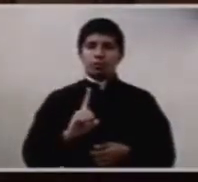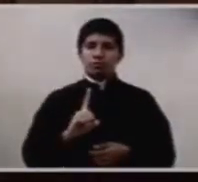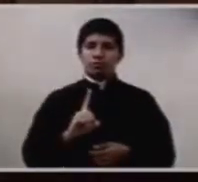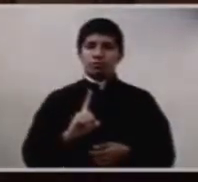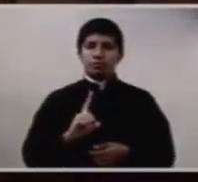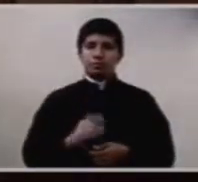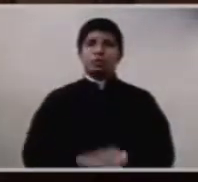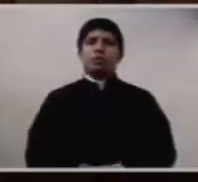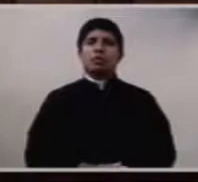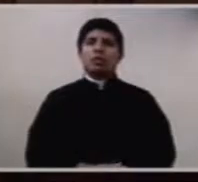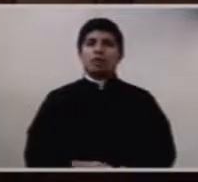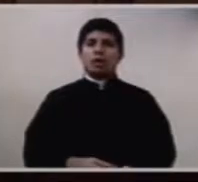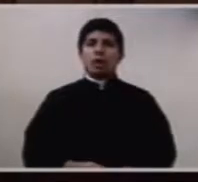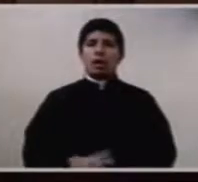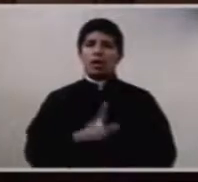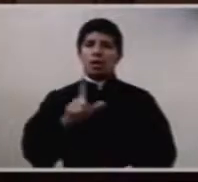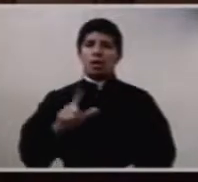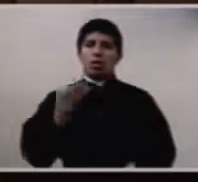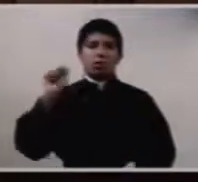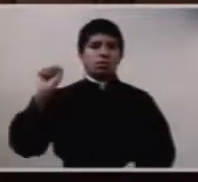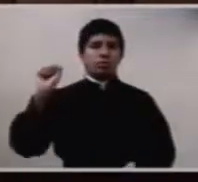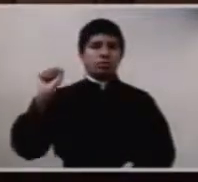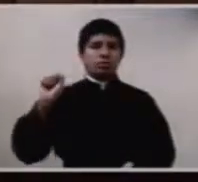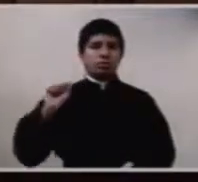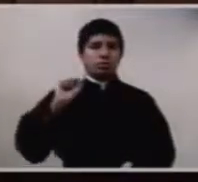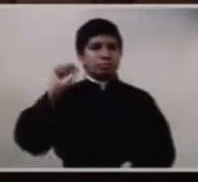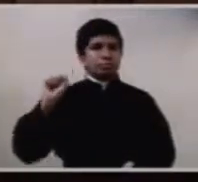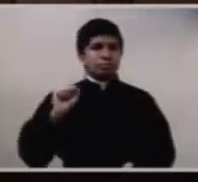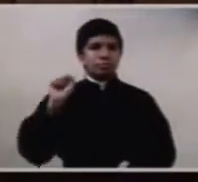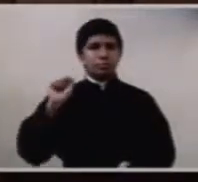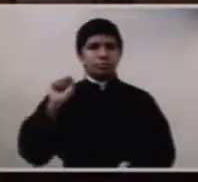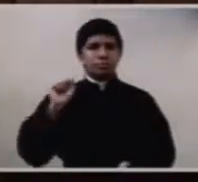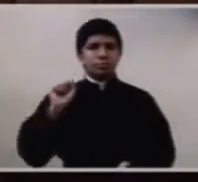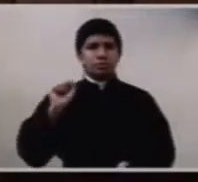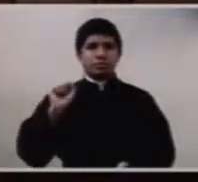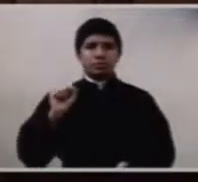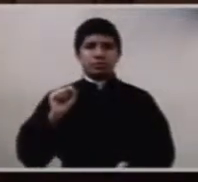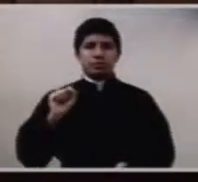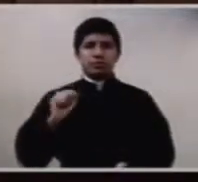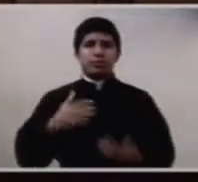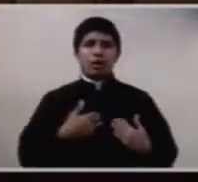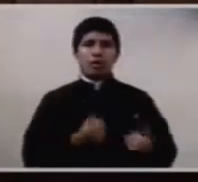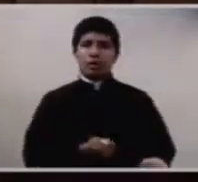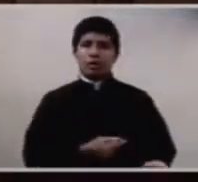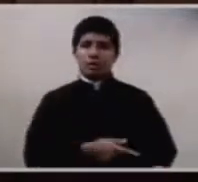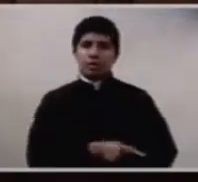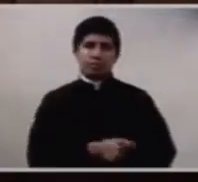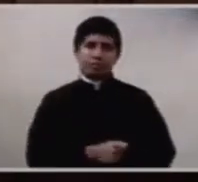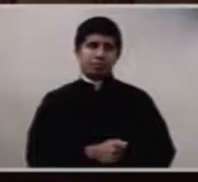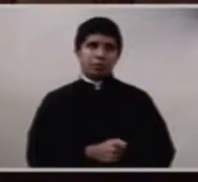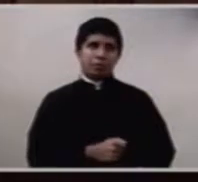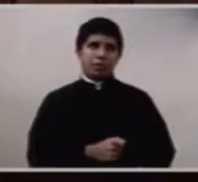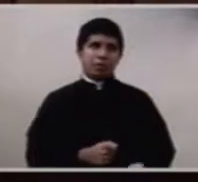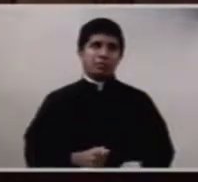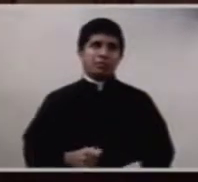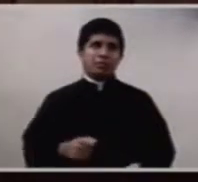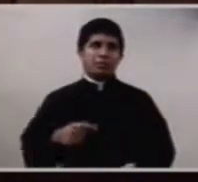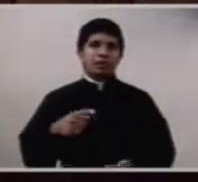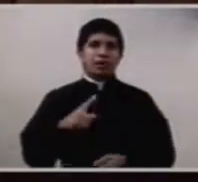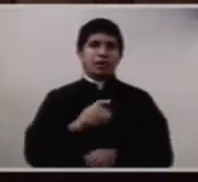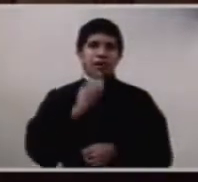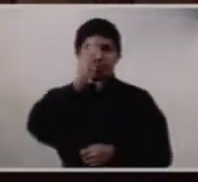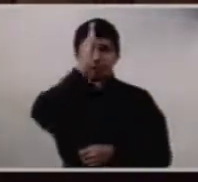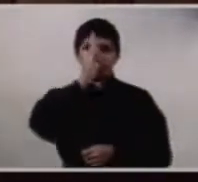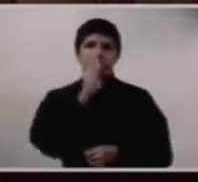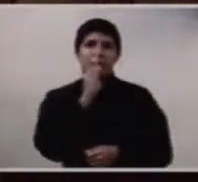Santo. Ustedes saben que los Evangelios, en su presentación para las misas, especialmente de los